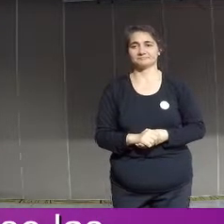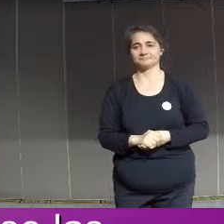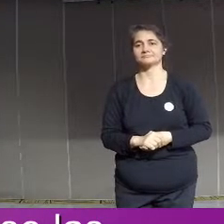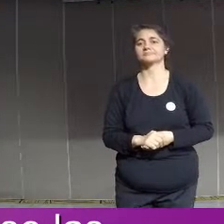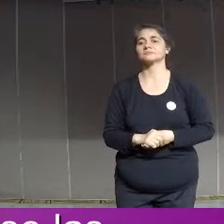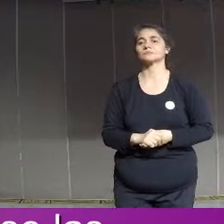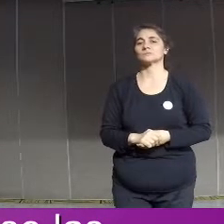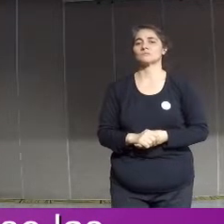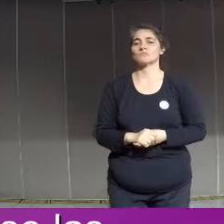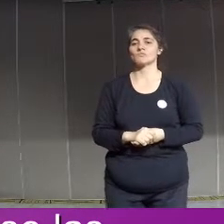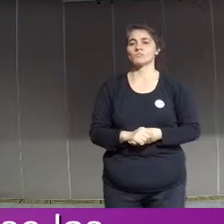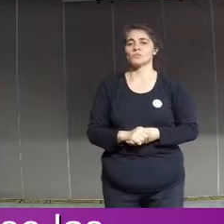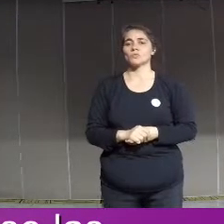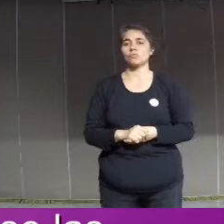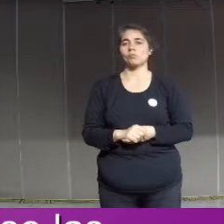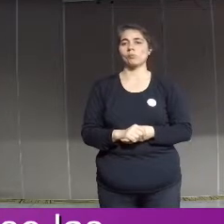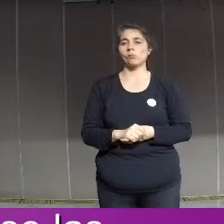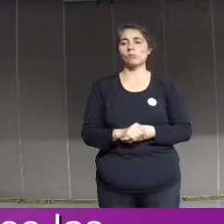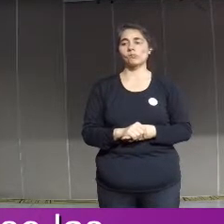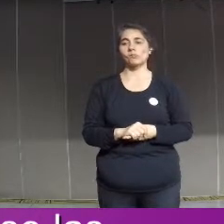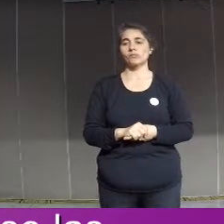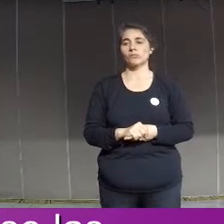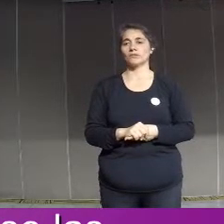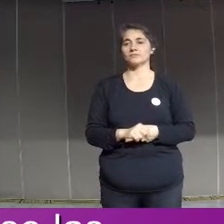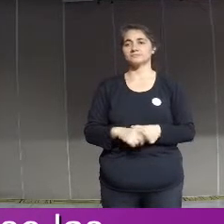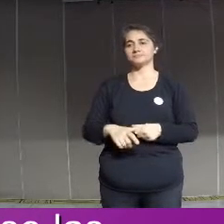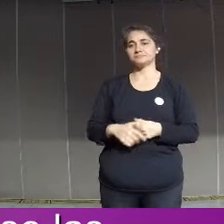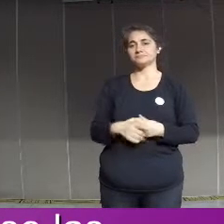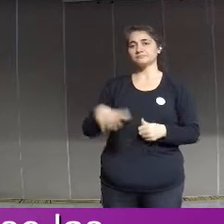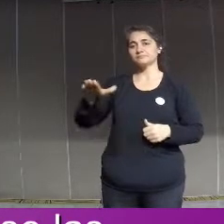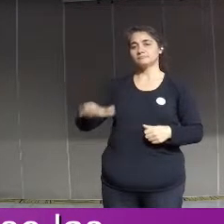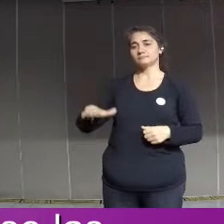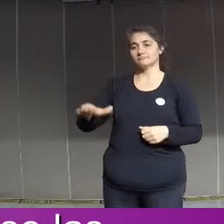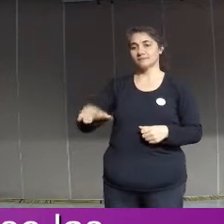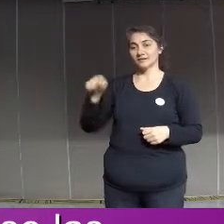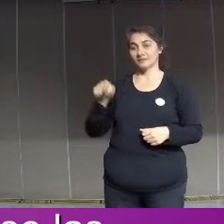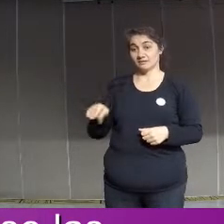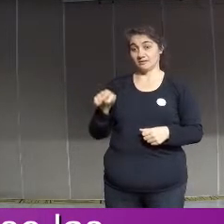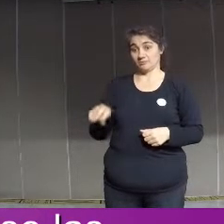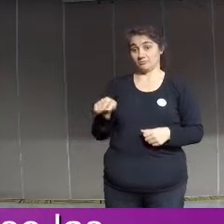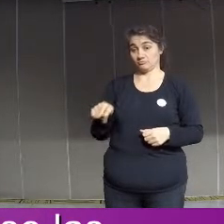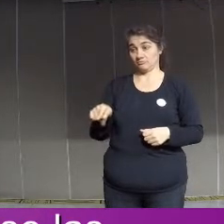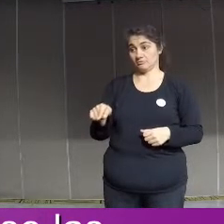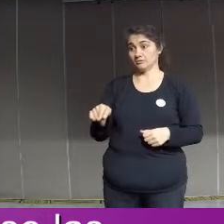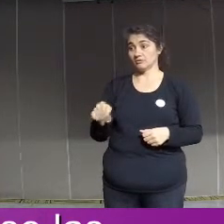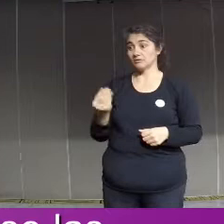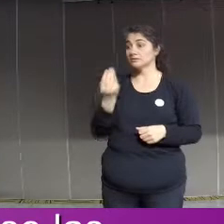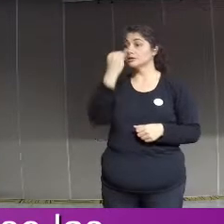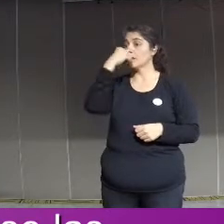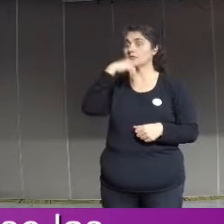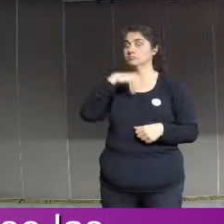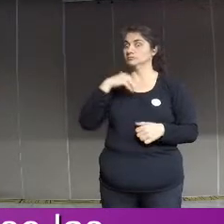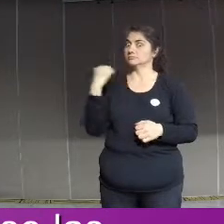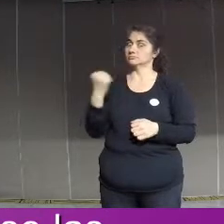va a ir por acá. Entonces el paciente se aspira, esto no es una microaspiración, esto es una aspiración